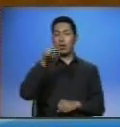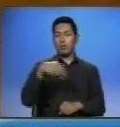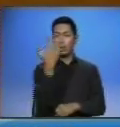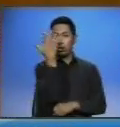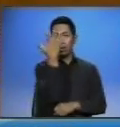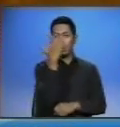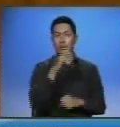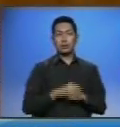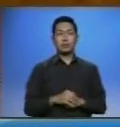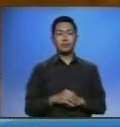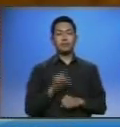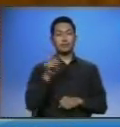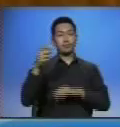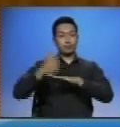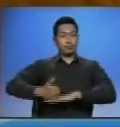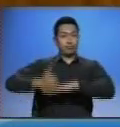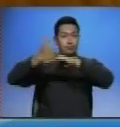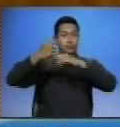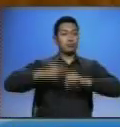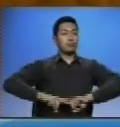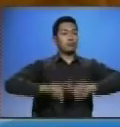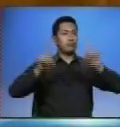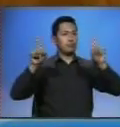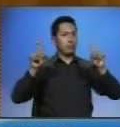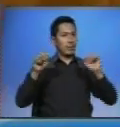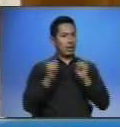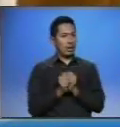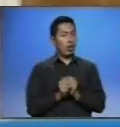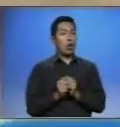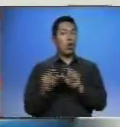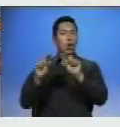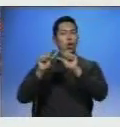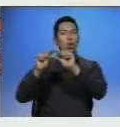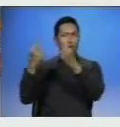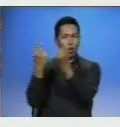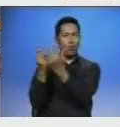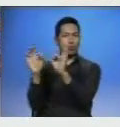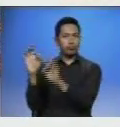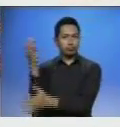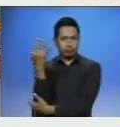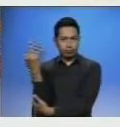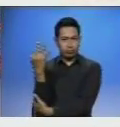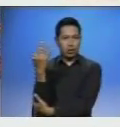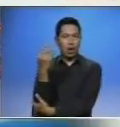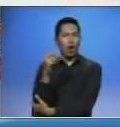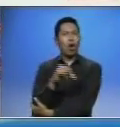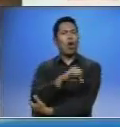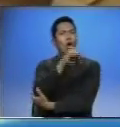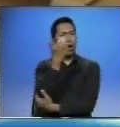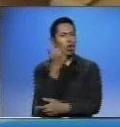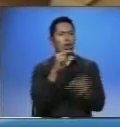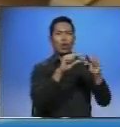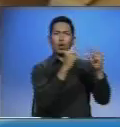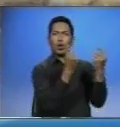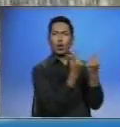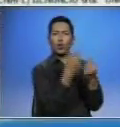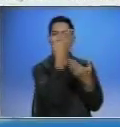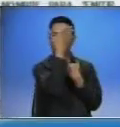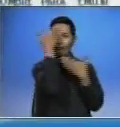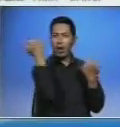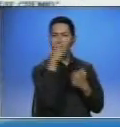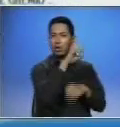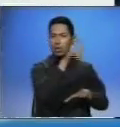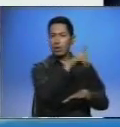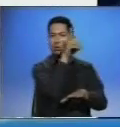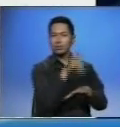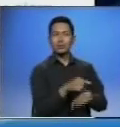y a Susana Piedra. Sin embargo, pareciera que hay dos gremios, porque ellos apoyan a Fundamedios. Así lo